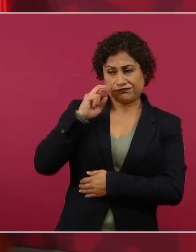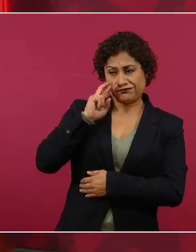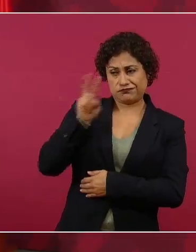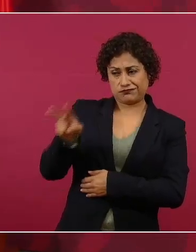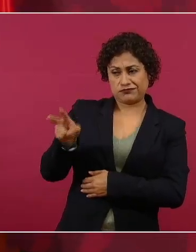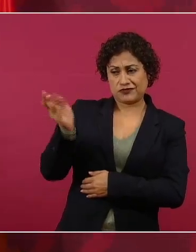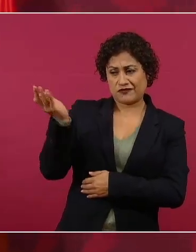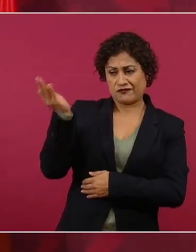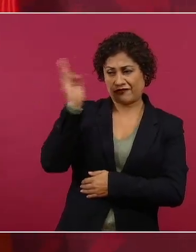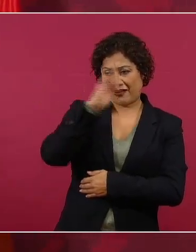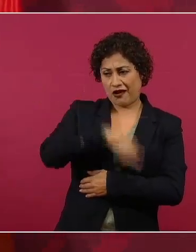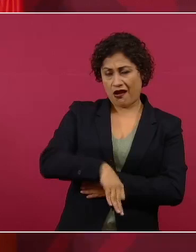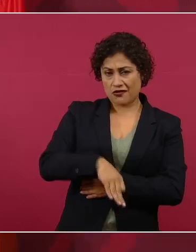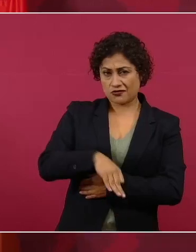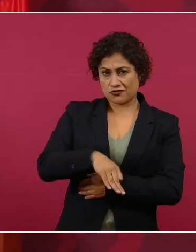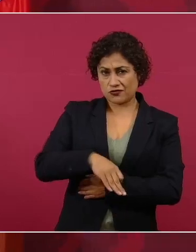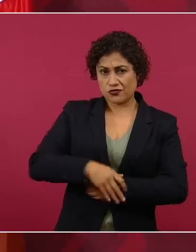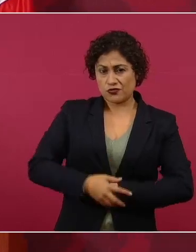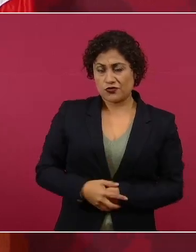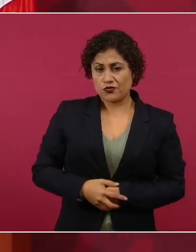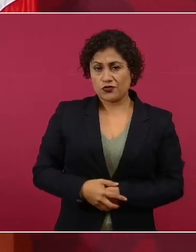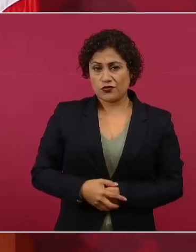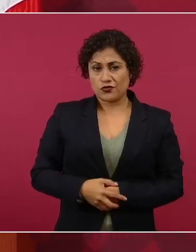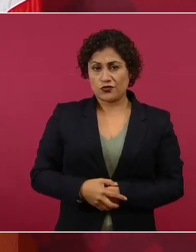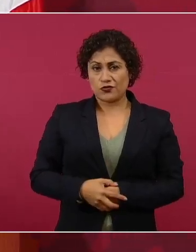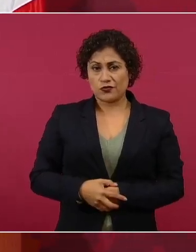farsante. Y la dinosaurio.